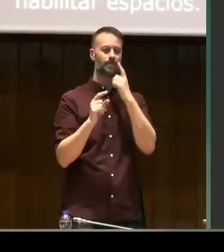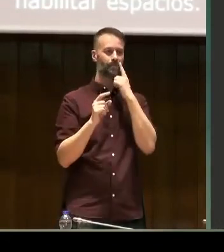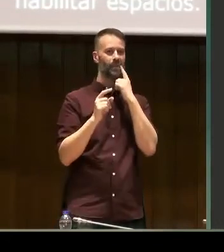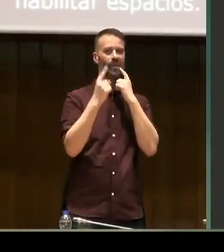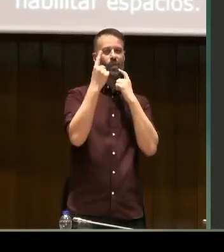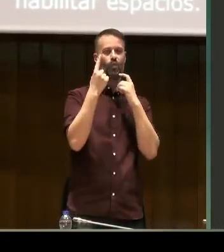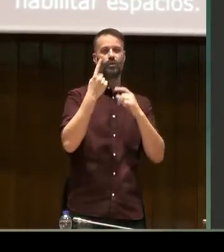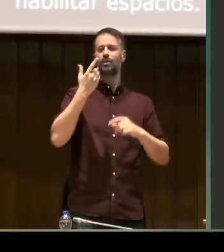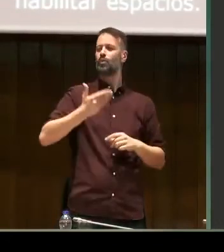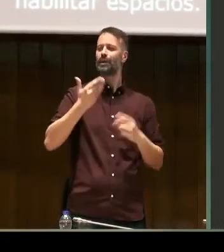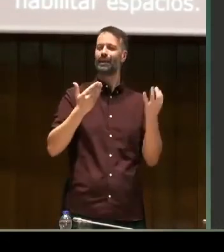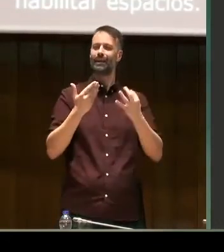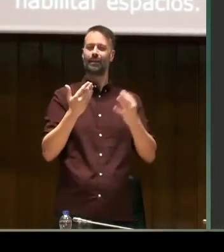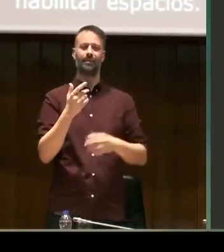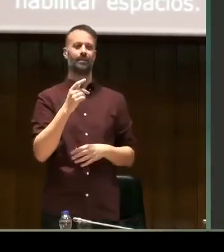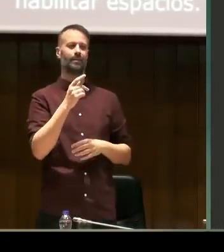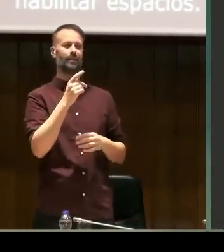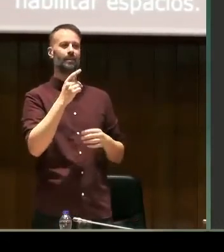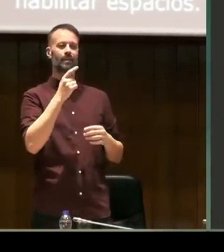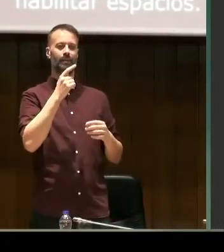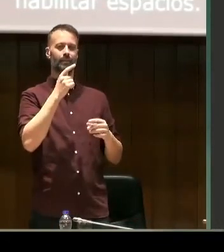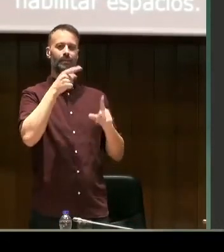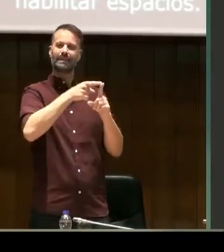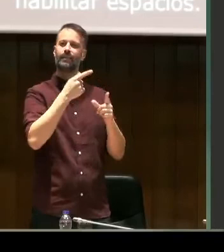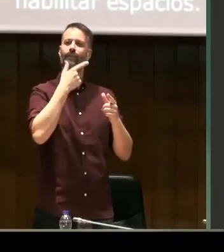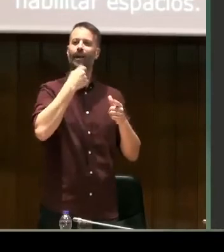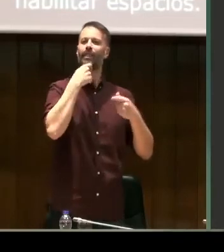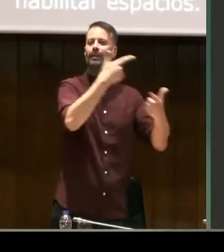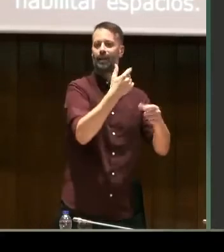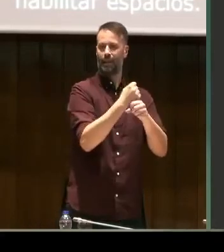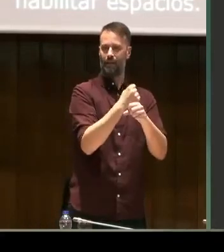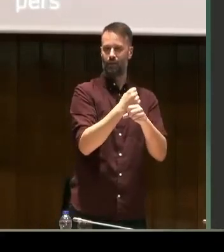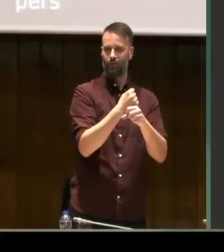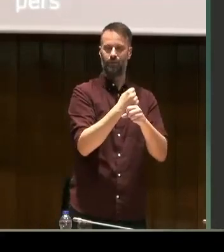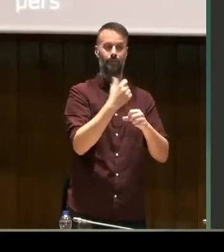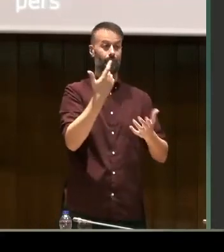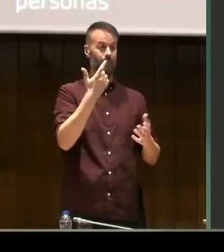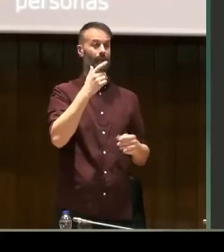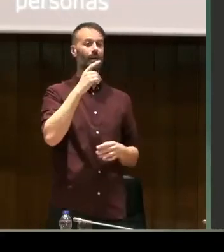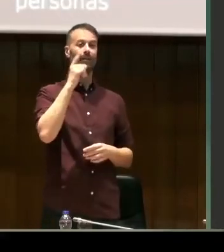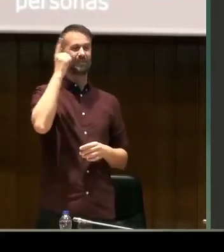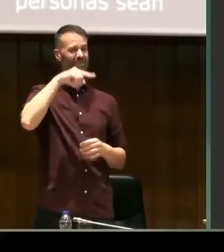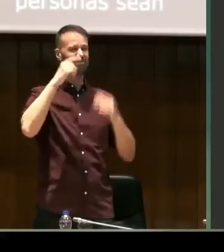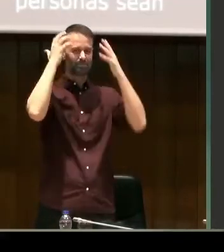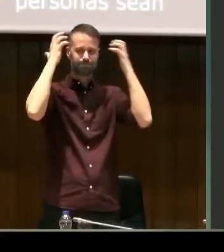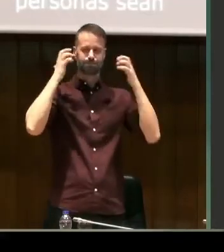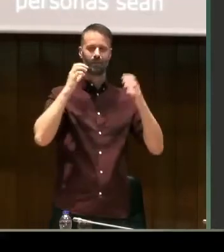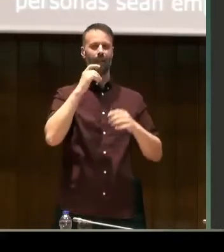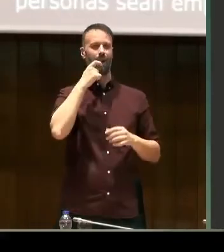de promoción de este aspecto. Algo que es fundamental es facilitar el